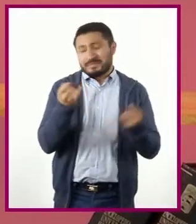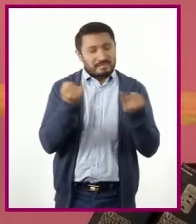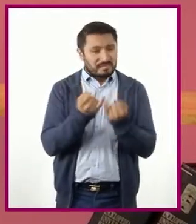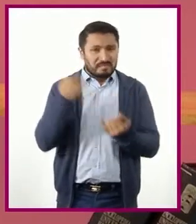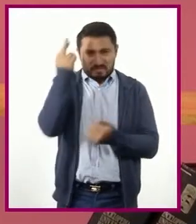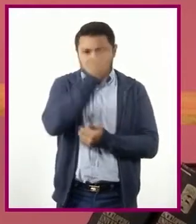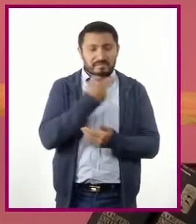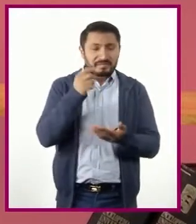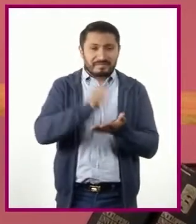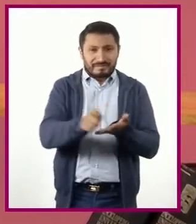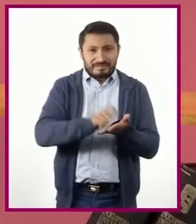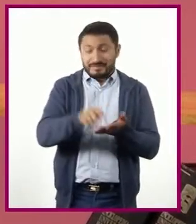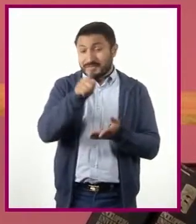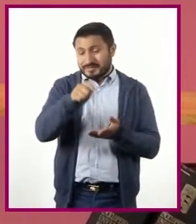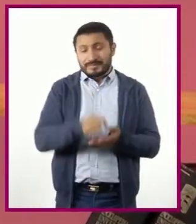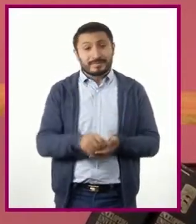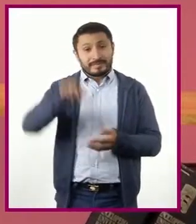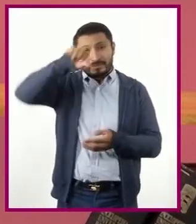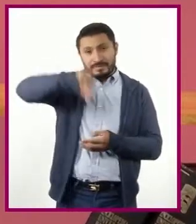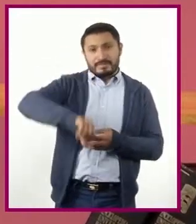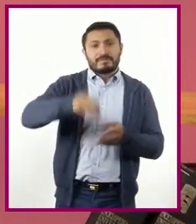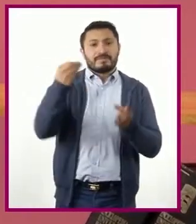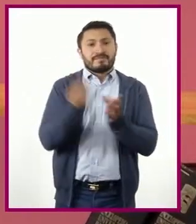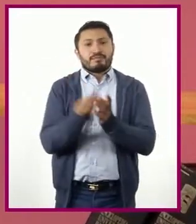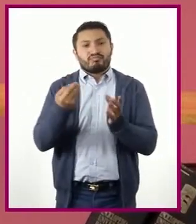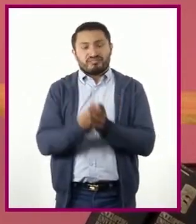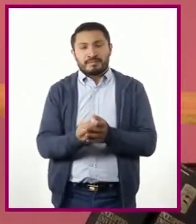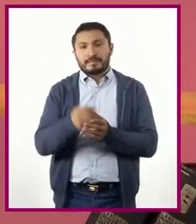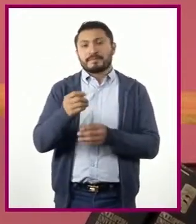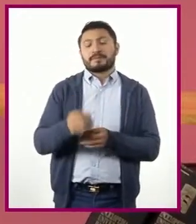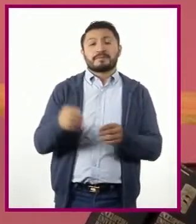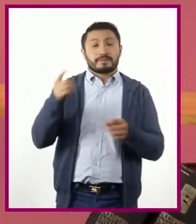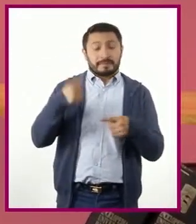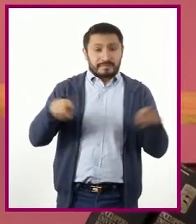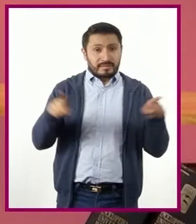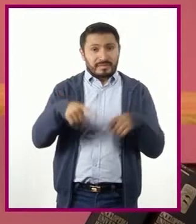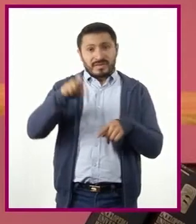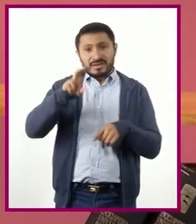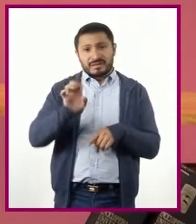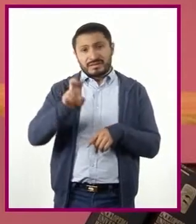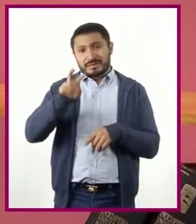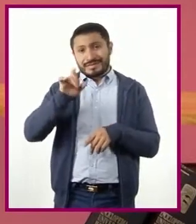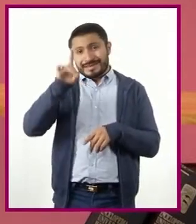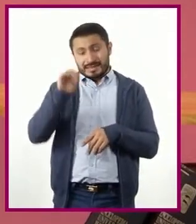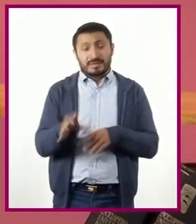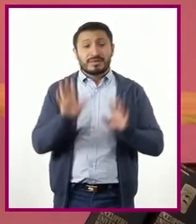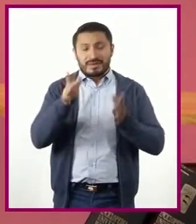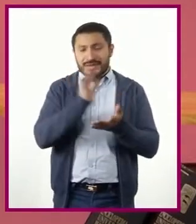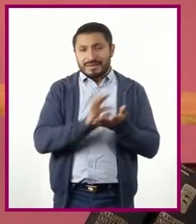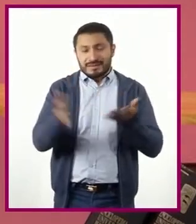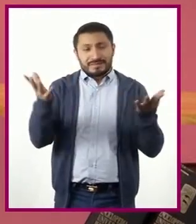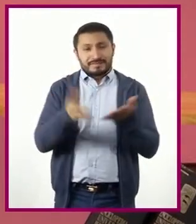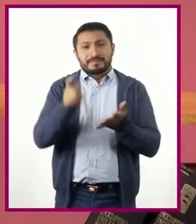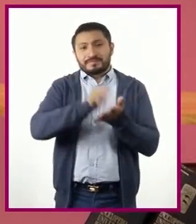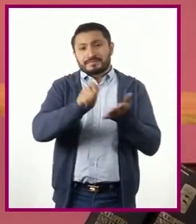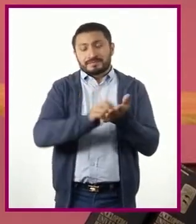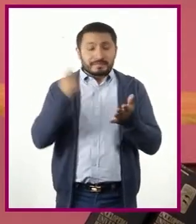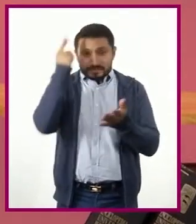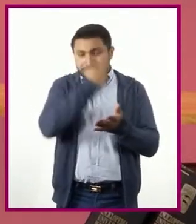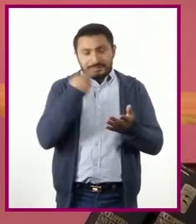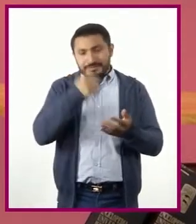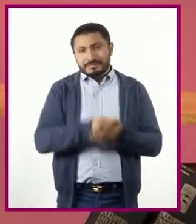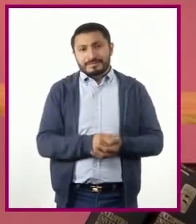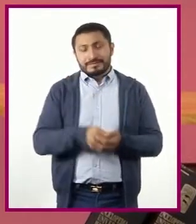sus apuntes. En esta sesión, además del soneto de Quevedo que ya leímos, revisaremos los siguientes textos.